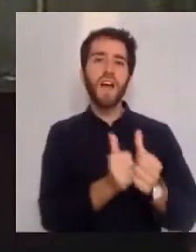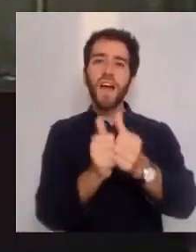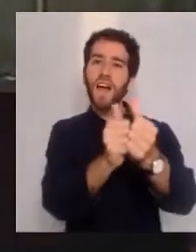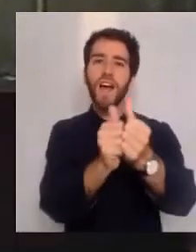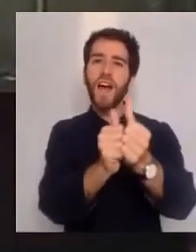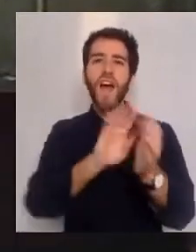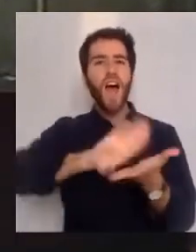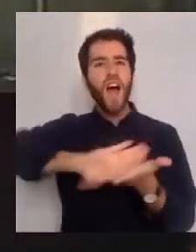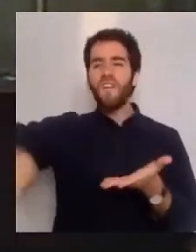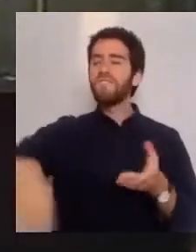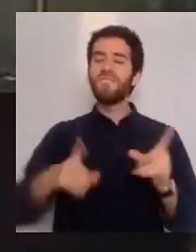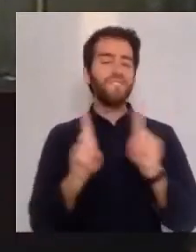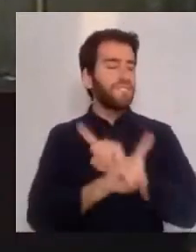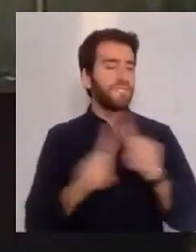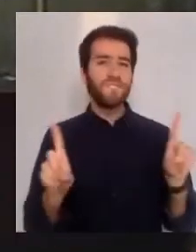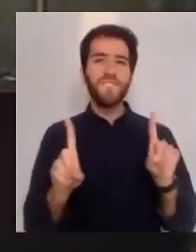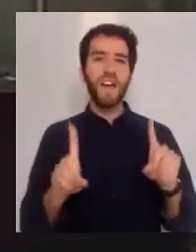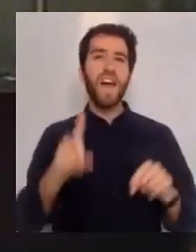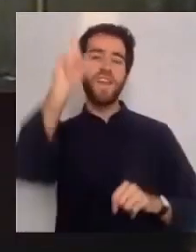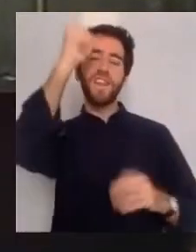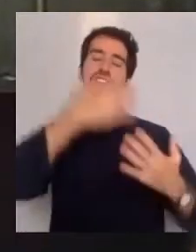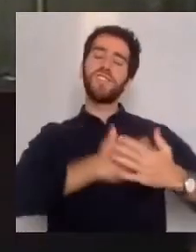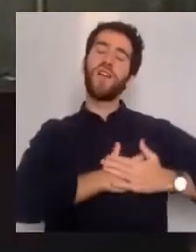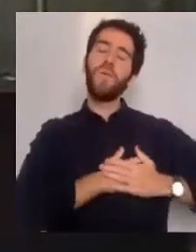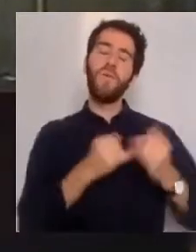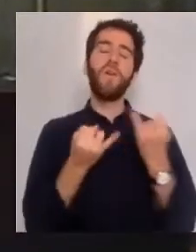abandona, es el Dios del amor y de la paz».